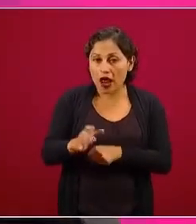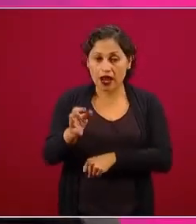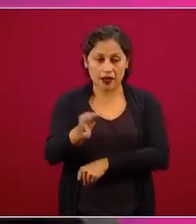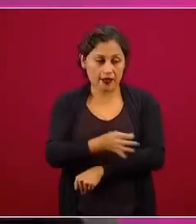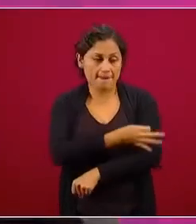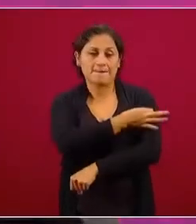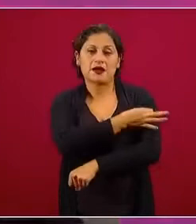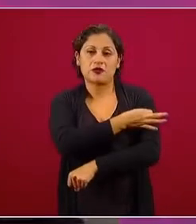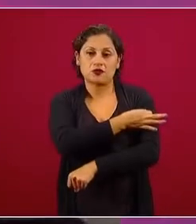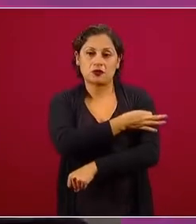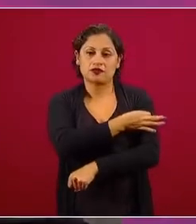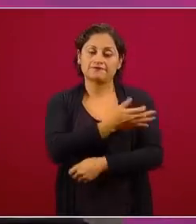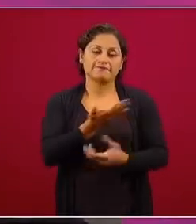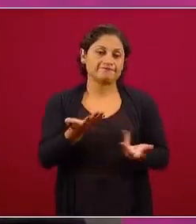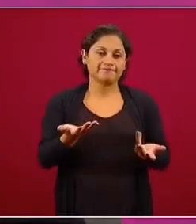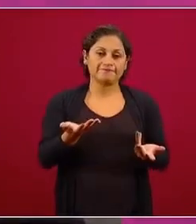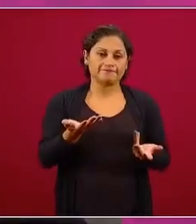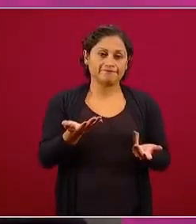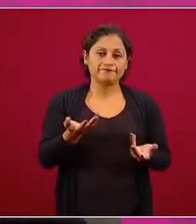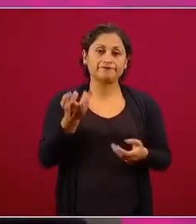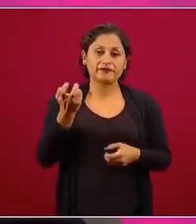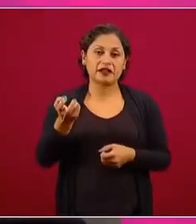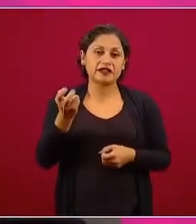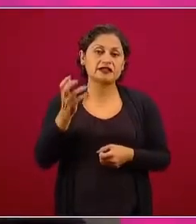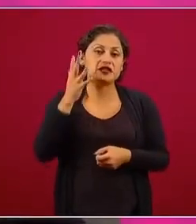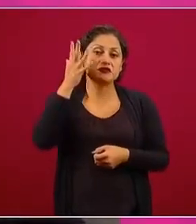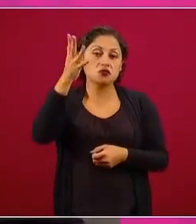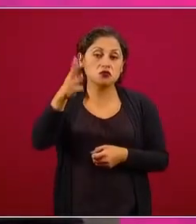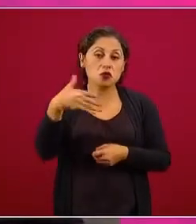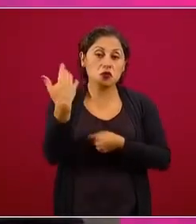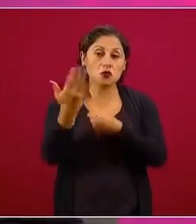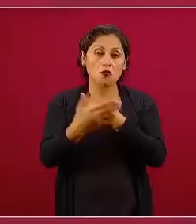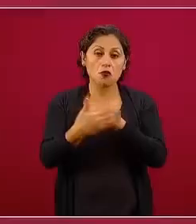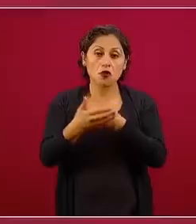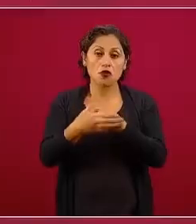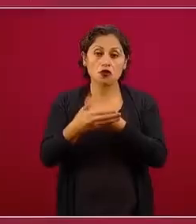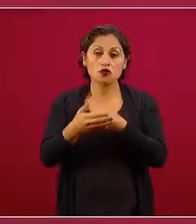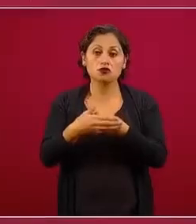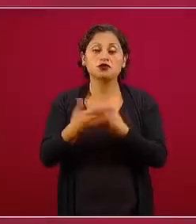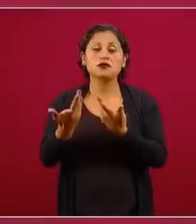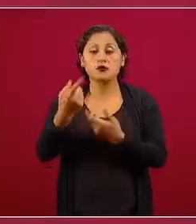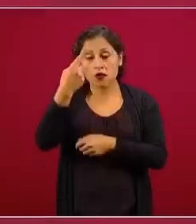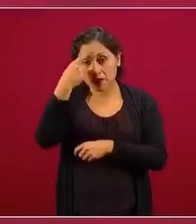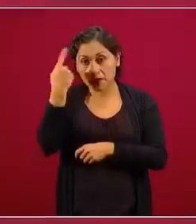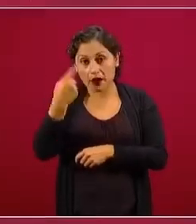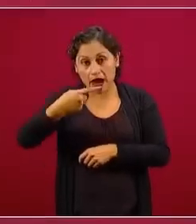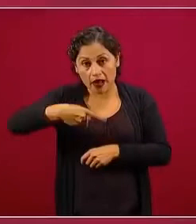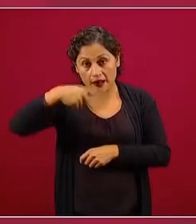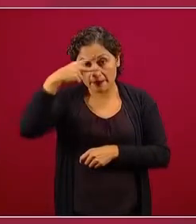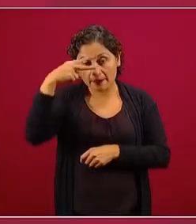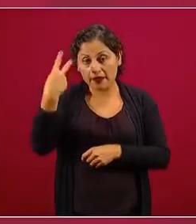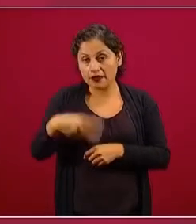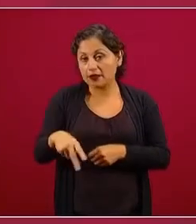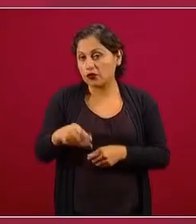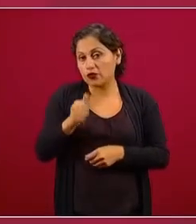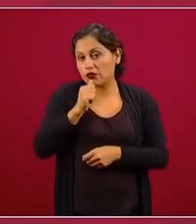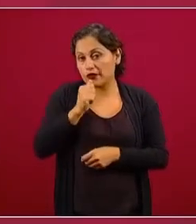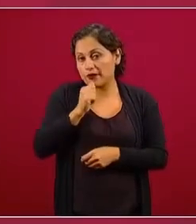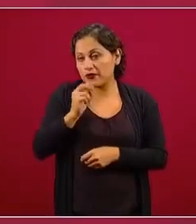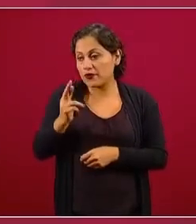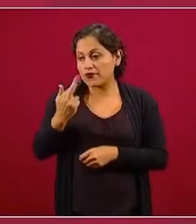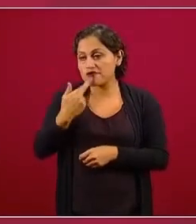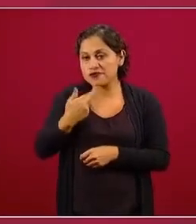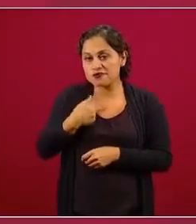vacuna que finalmente se podrá adquirir y aplicar en México, porque esto va a depender de los resultados que se tengan.